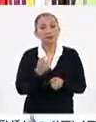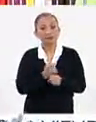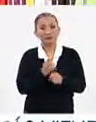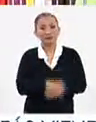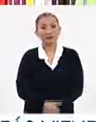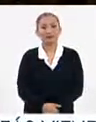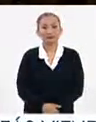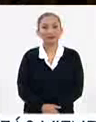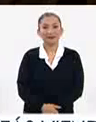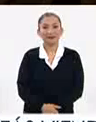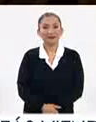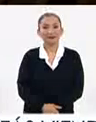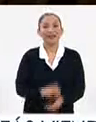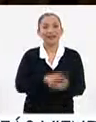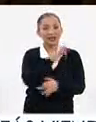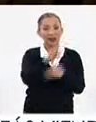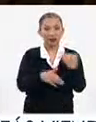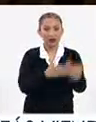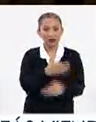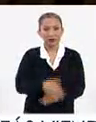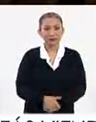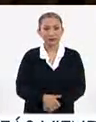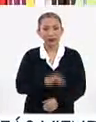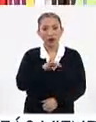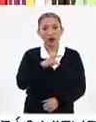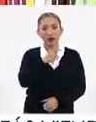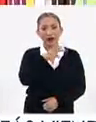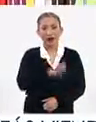Encantado. Gracias a todos. Gracias. Don Jorge.